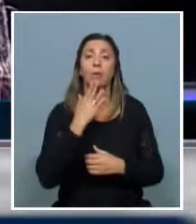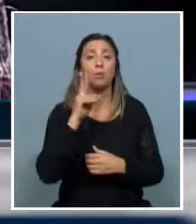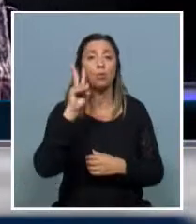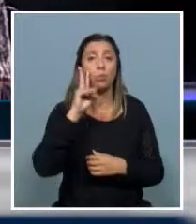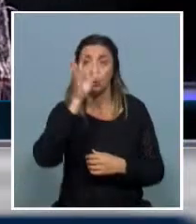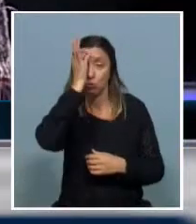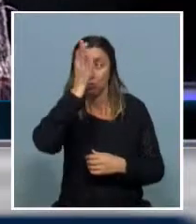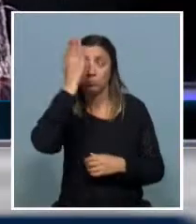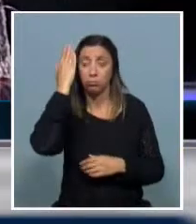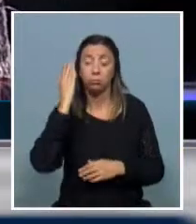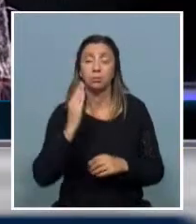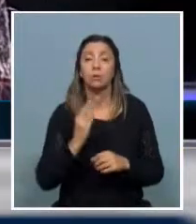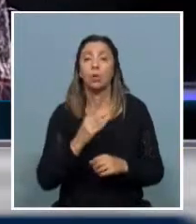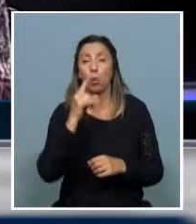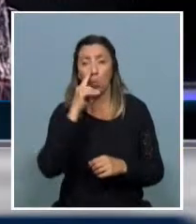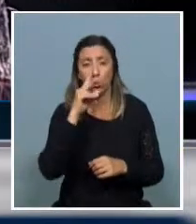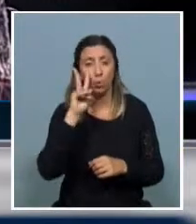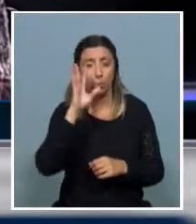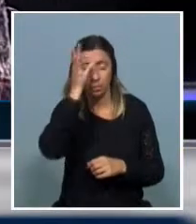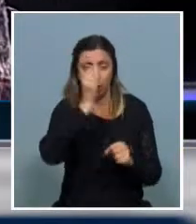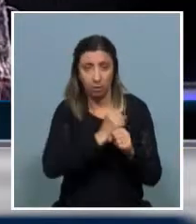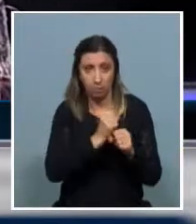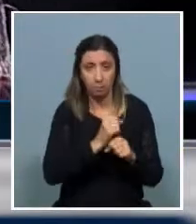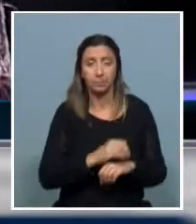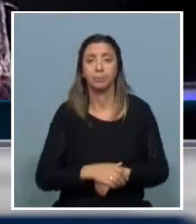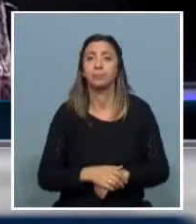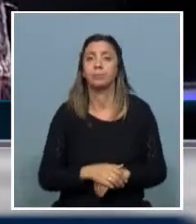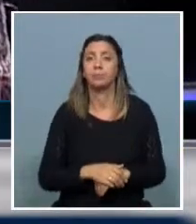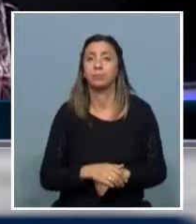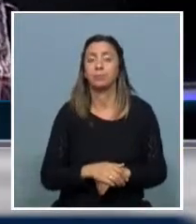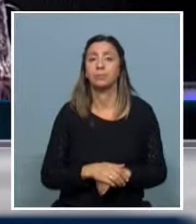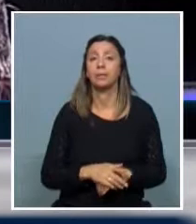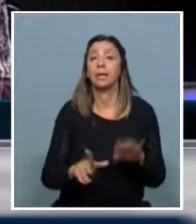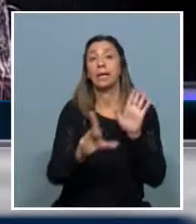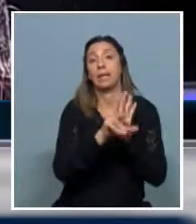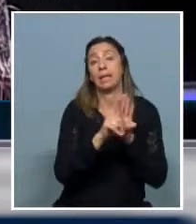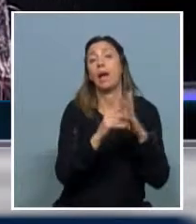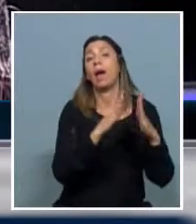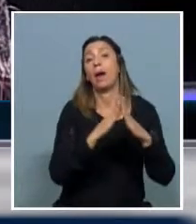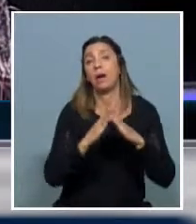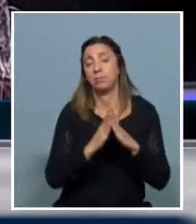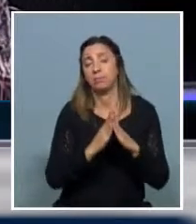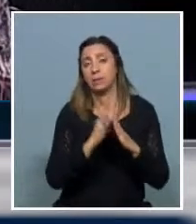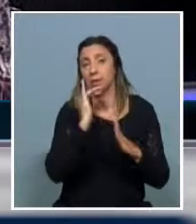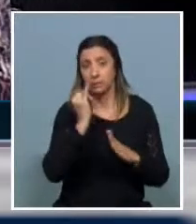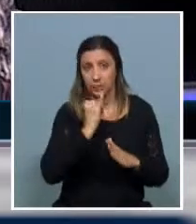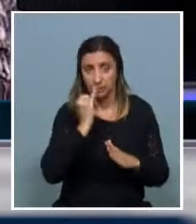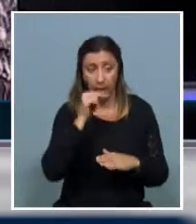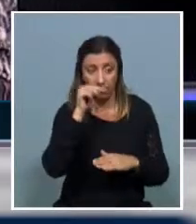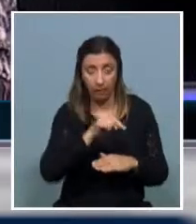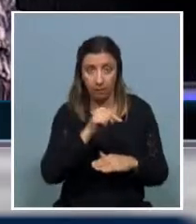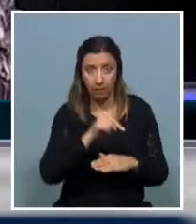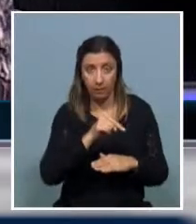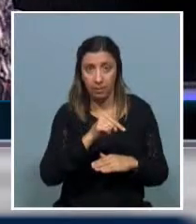año 2012, se aprueba en junio del año 2012. La ley de vivienda habla allí